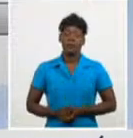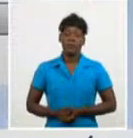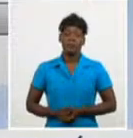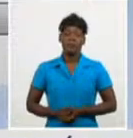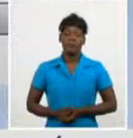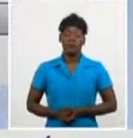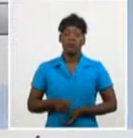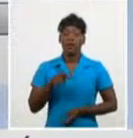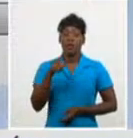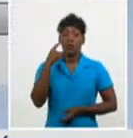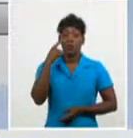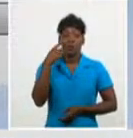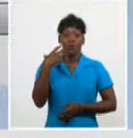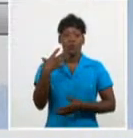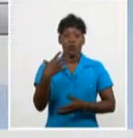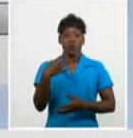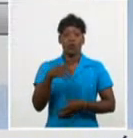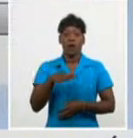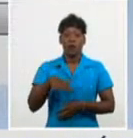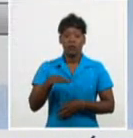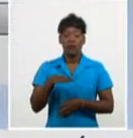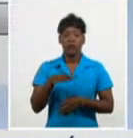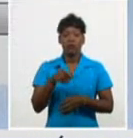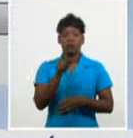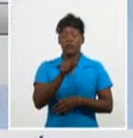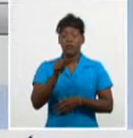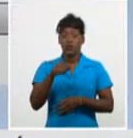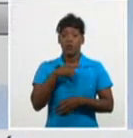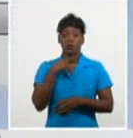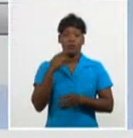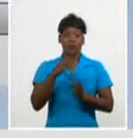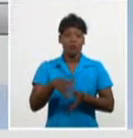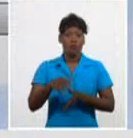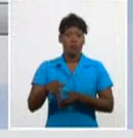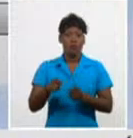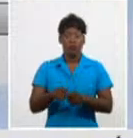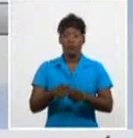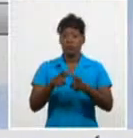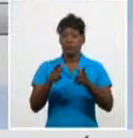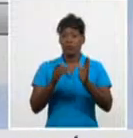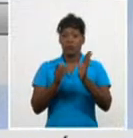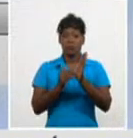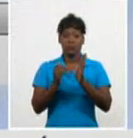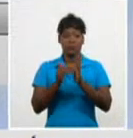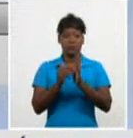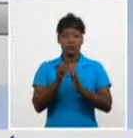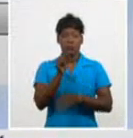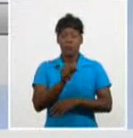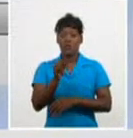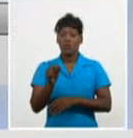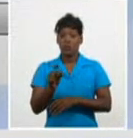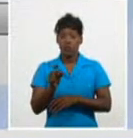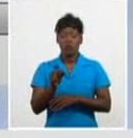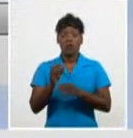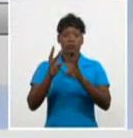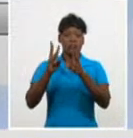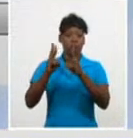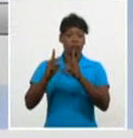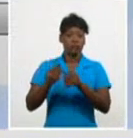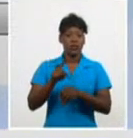importante, pues fallecieron 3.583 personas, se acumulan